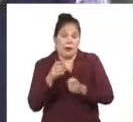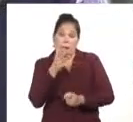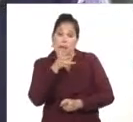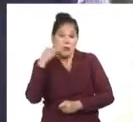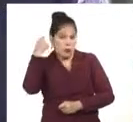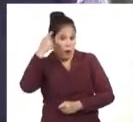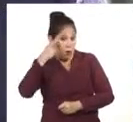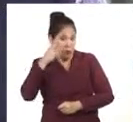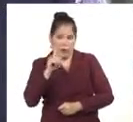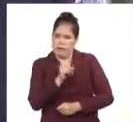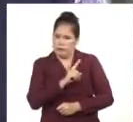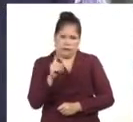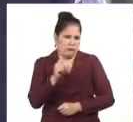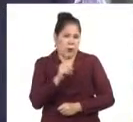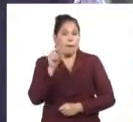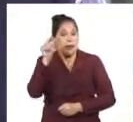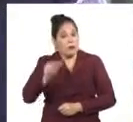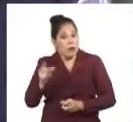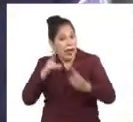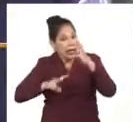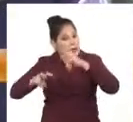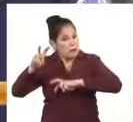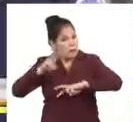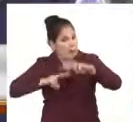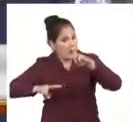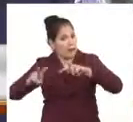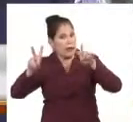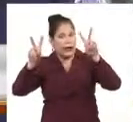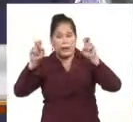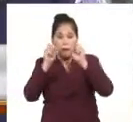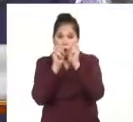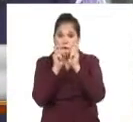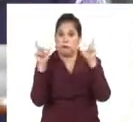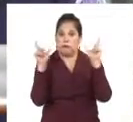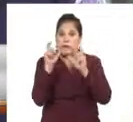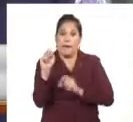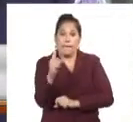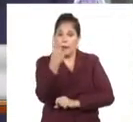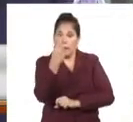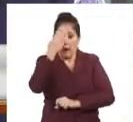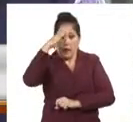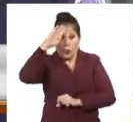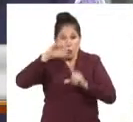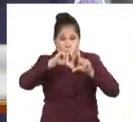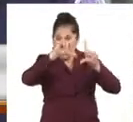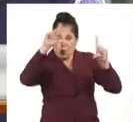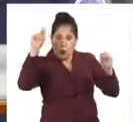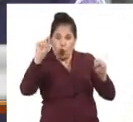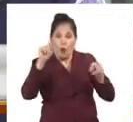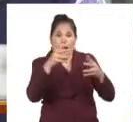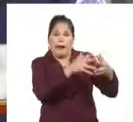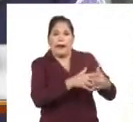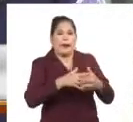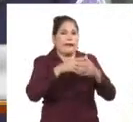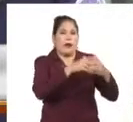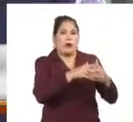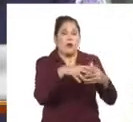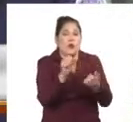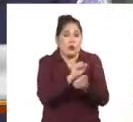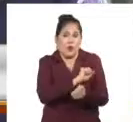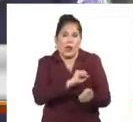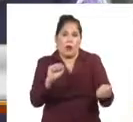sobre todo a los que investigan estos temas que siempre se sorprenden, el primer país acusado por Estados Unidos de ciberterrorismo fue